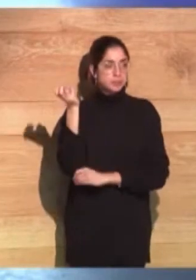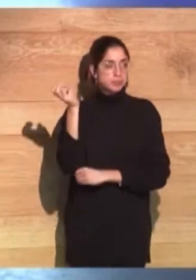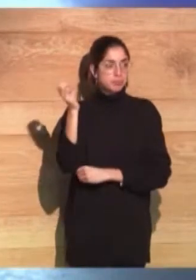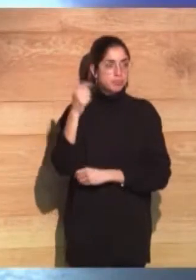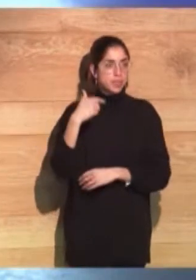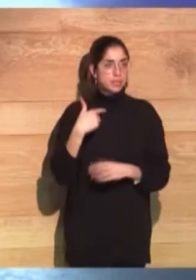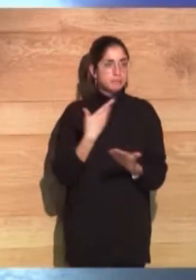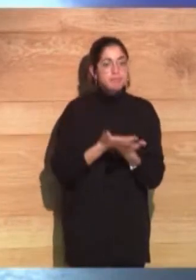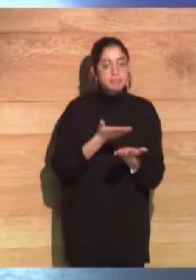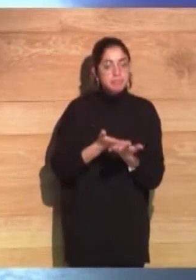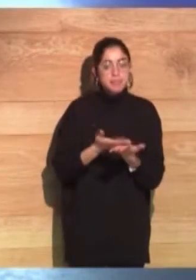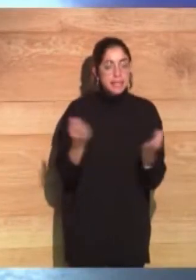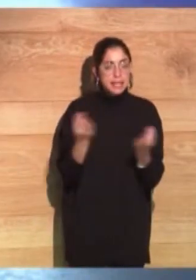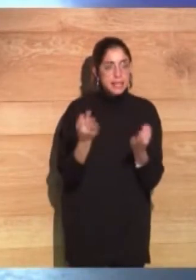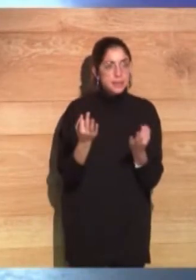mostraron